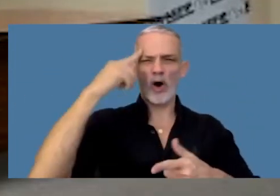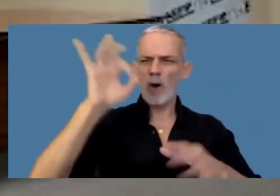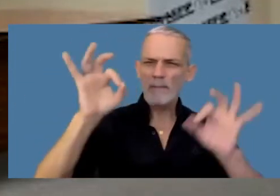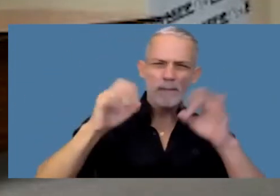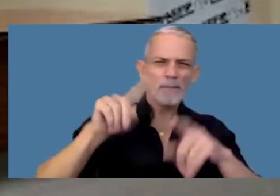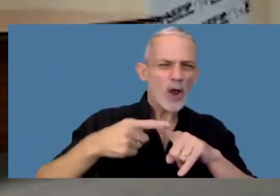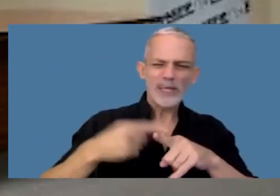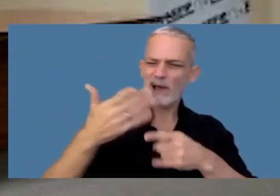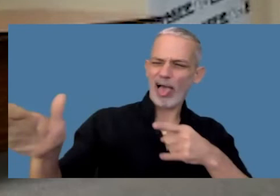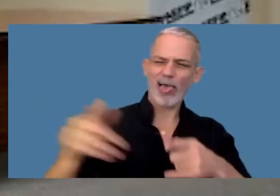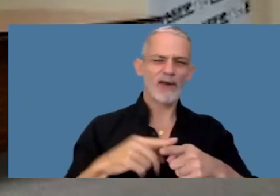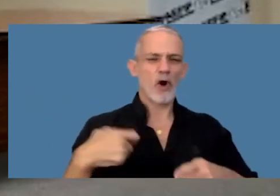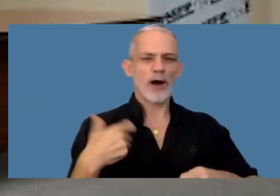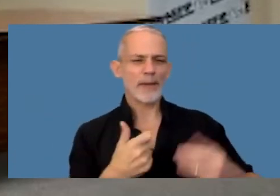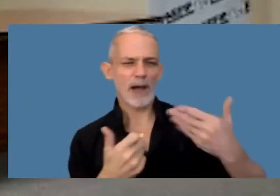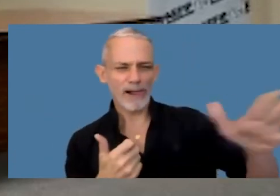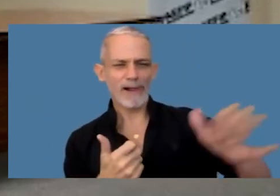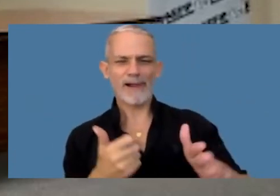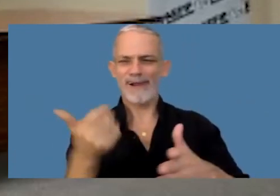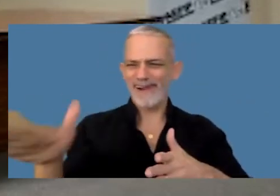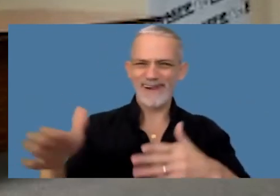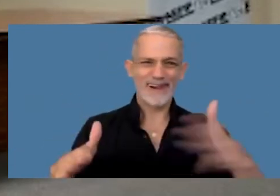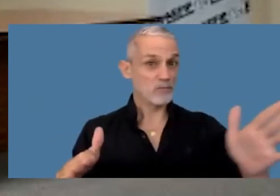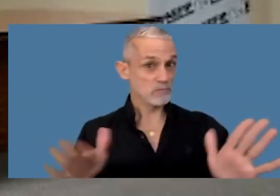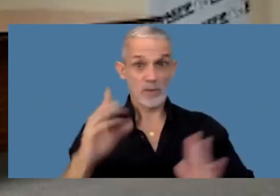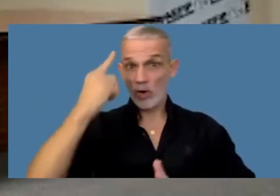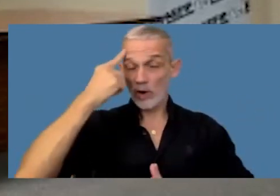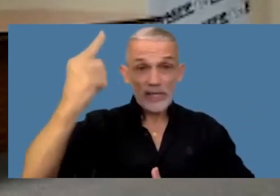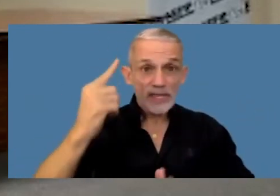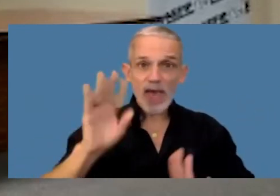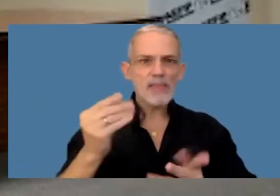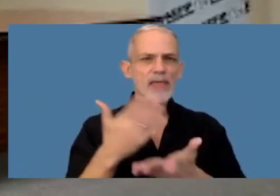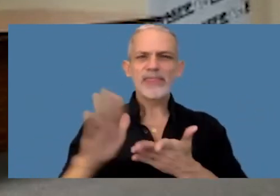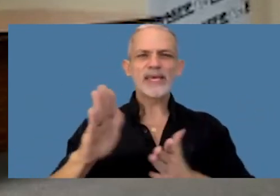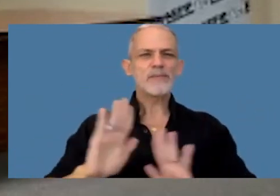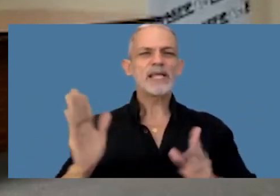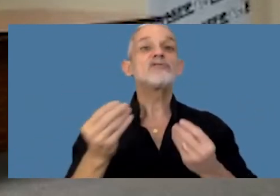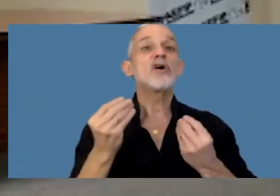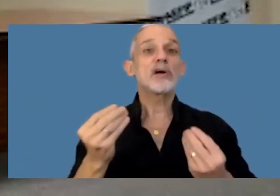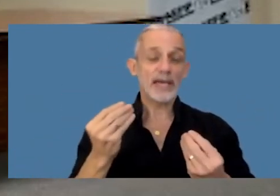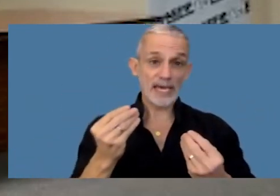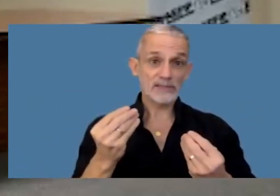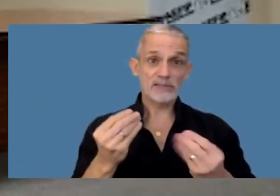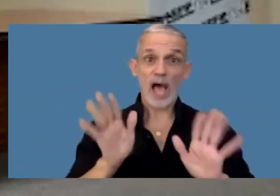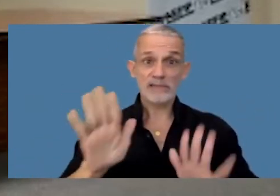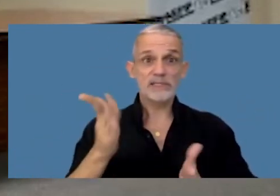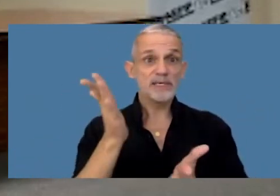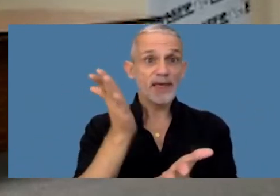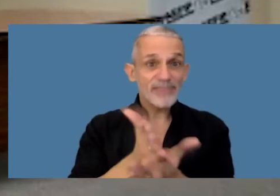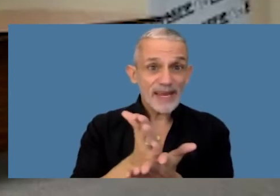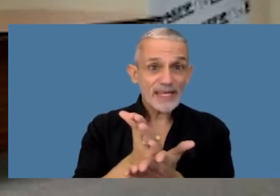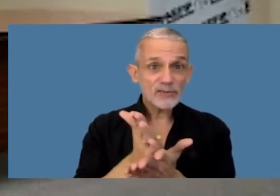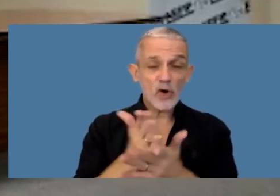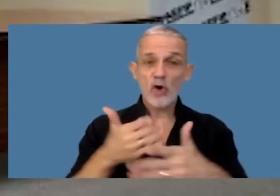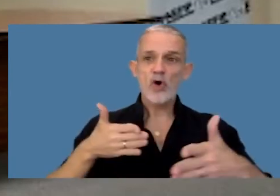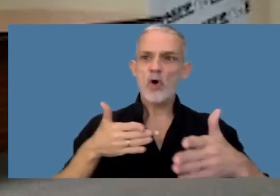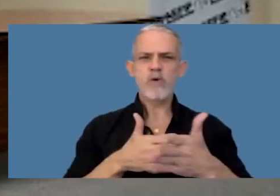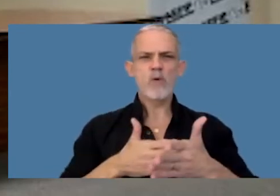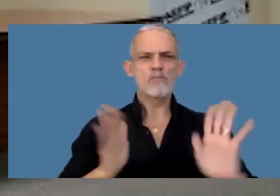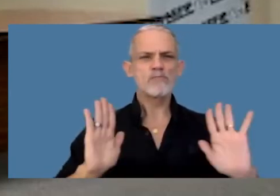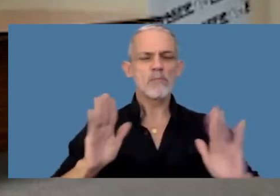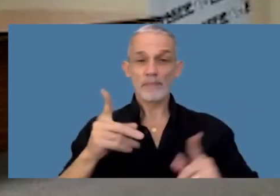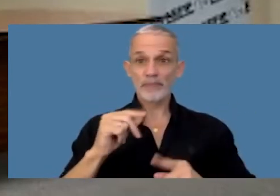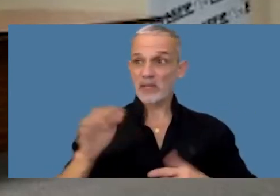opinión gremial. Pero en realidad el concepto que uno tiene que tener en cuenta es de que las personas no pueden verse